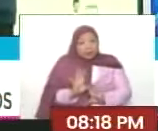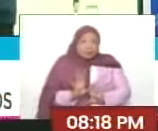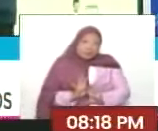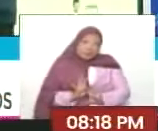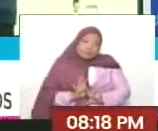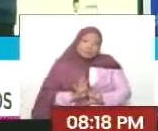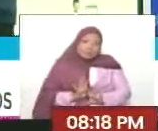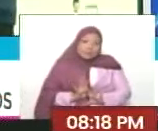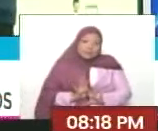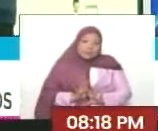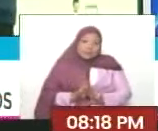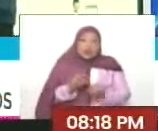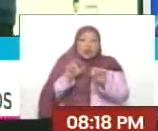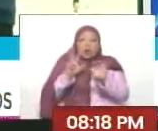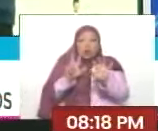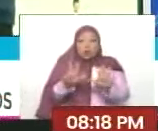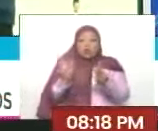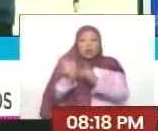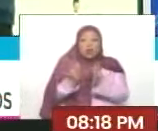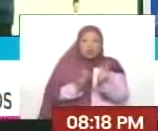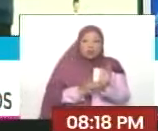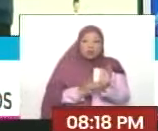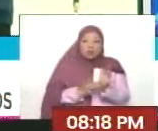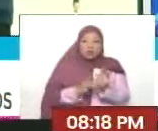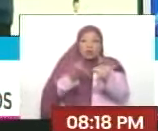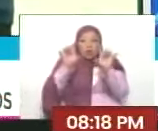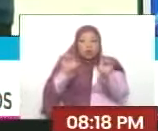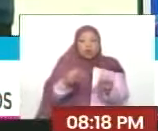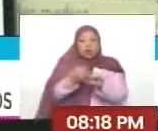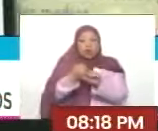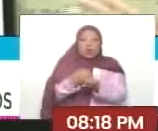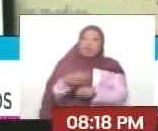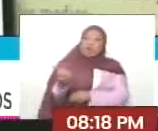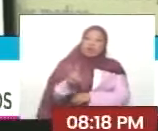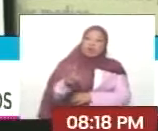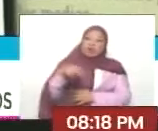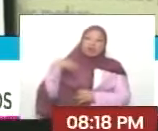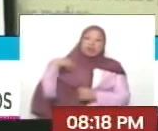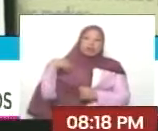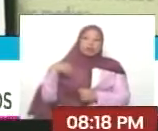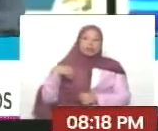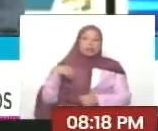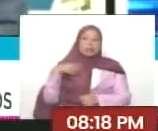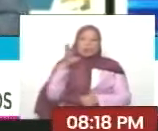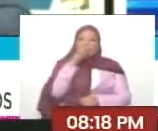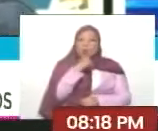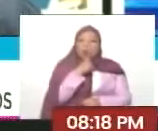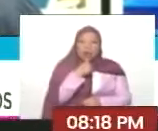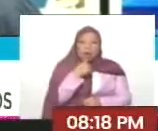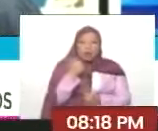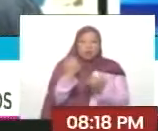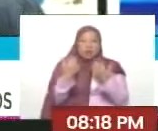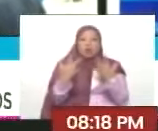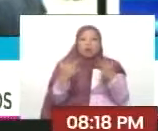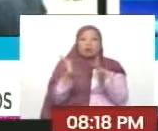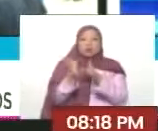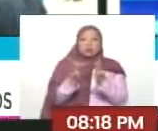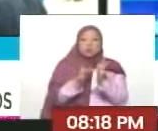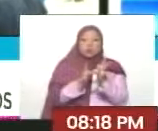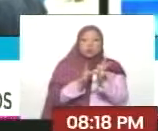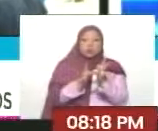¿Eh? El 8 de abril tiene prevista la sentencia. ¿Qué hará Venezuela, presidente? No, no hay sentencia el 8 de abril. El 8 de abril lo que hay